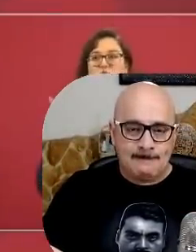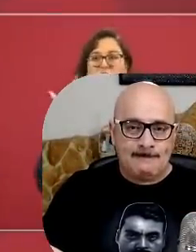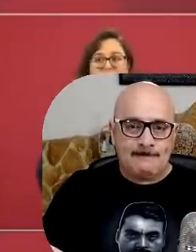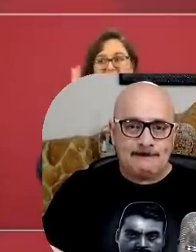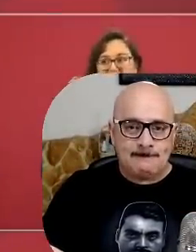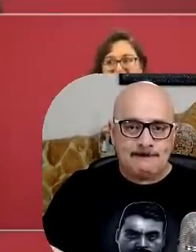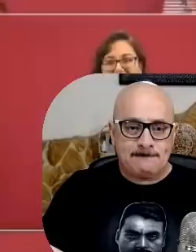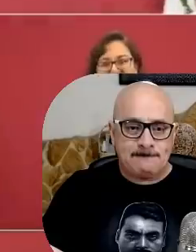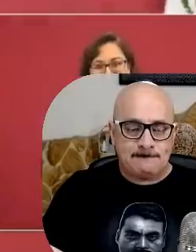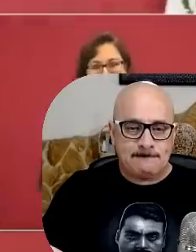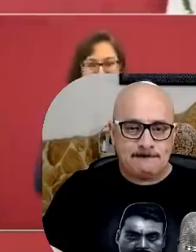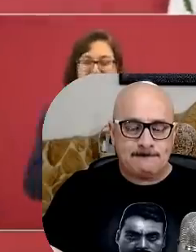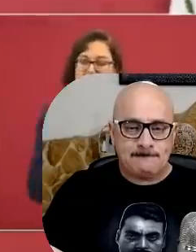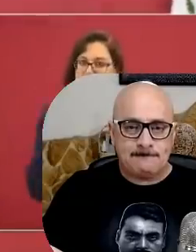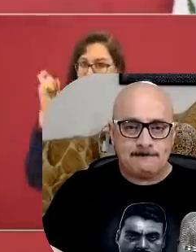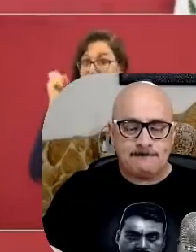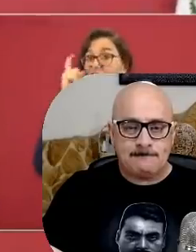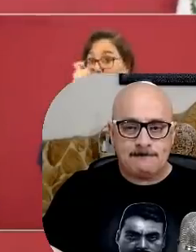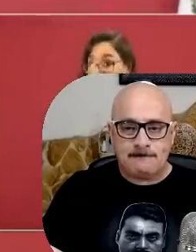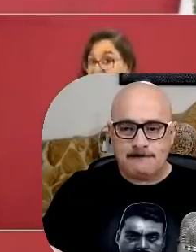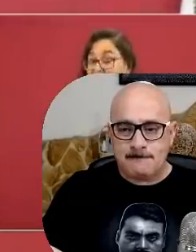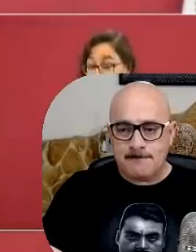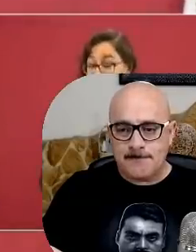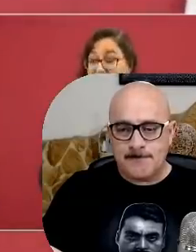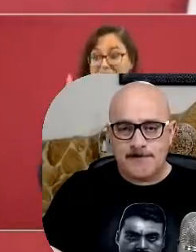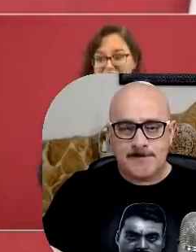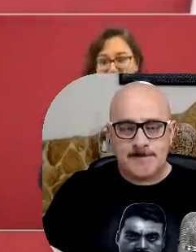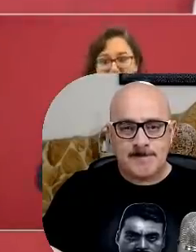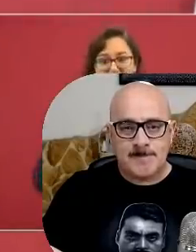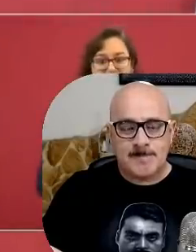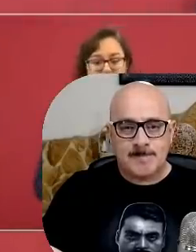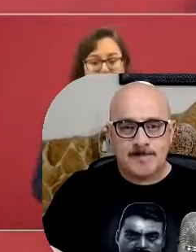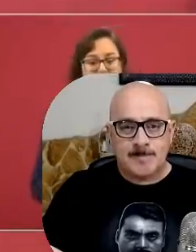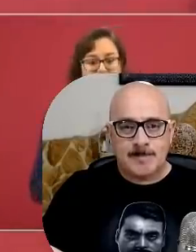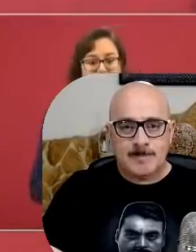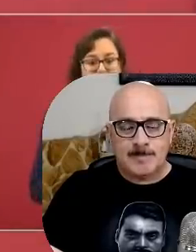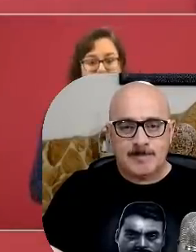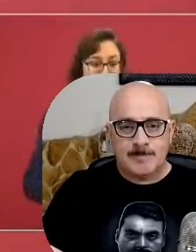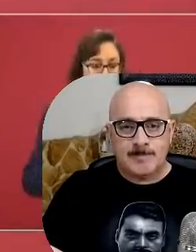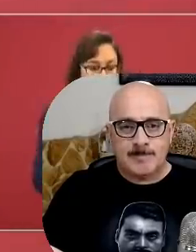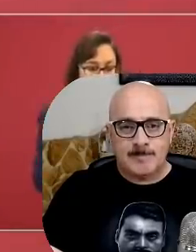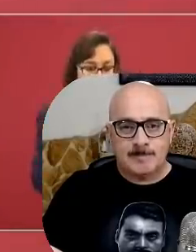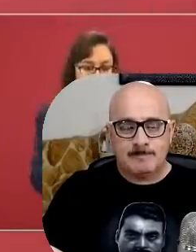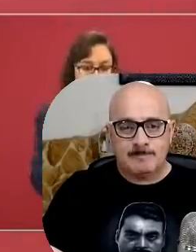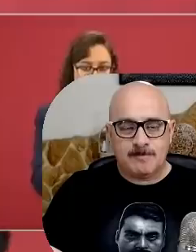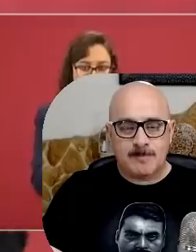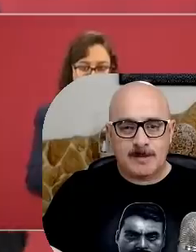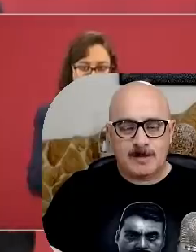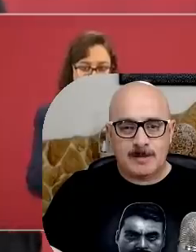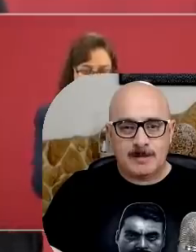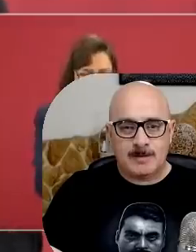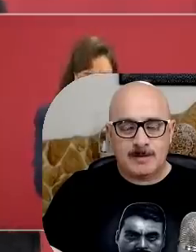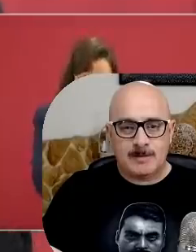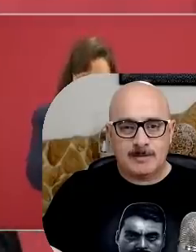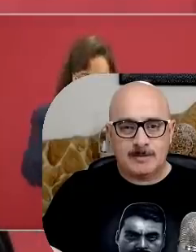Cuesta trabajo, por ejemplo, dejar de leer el periódico.